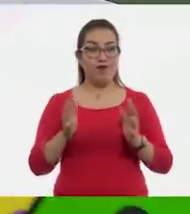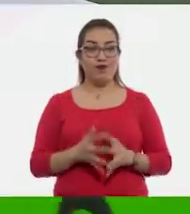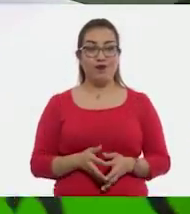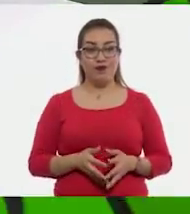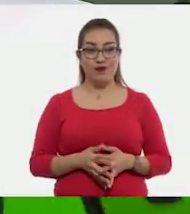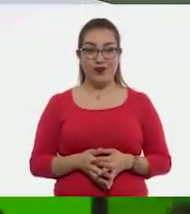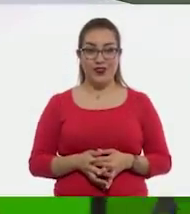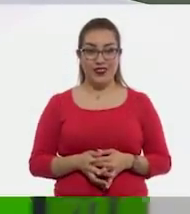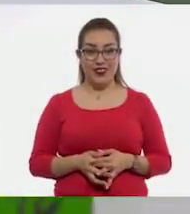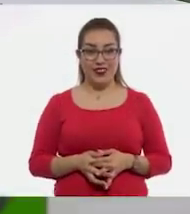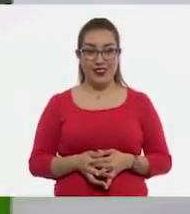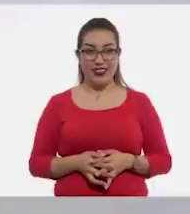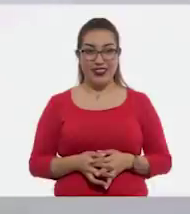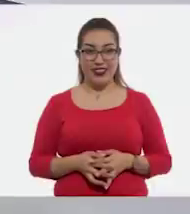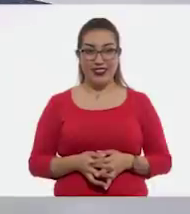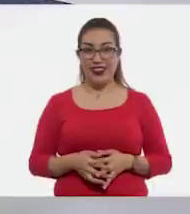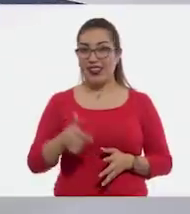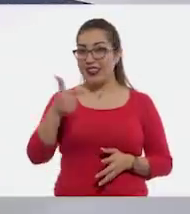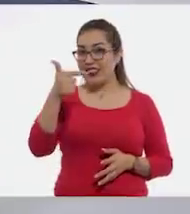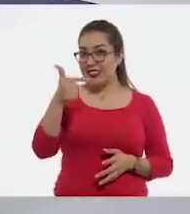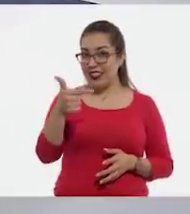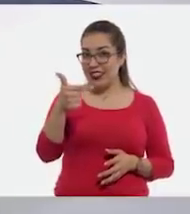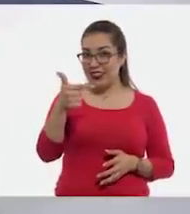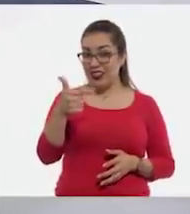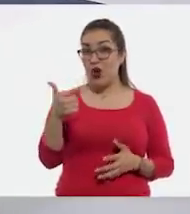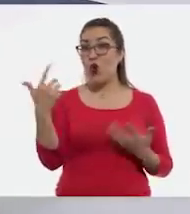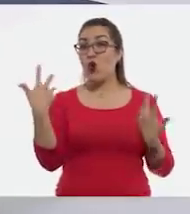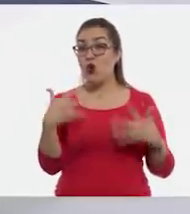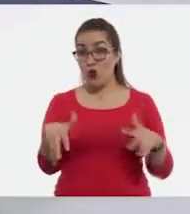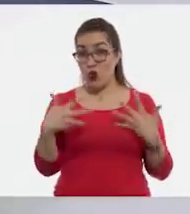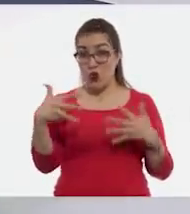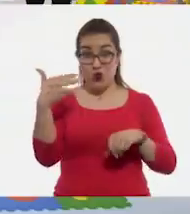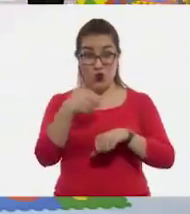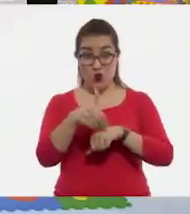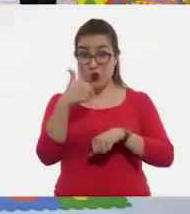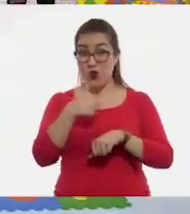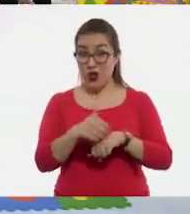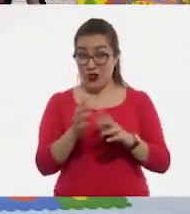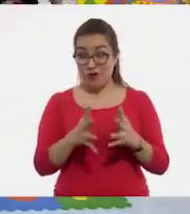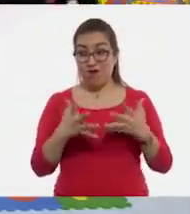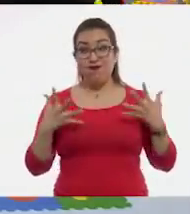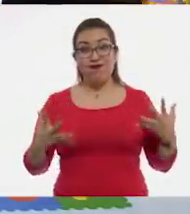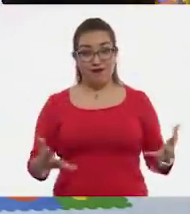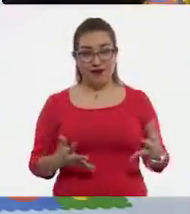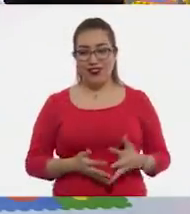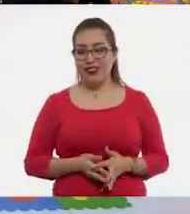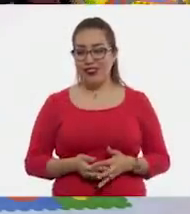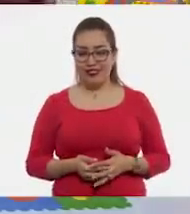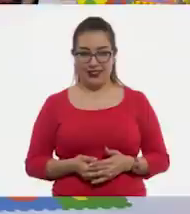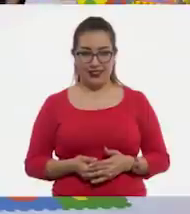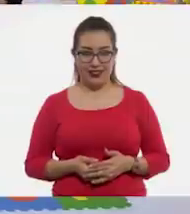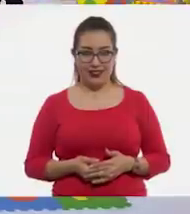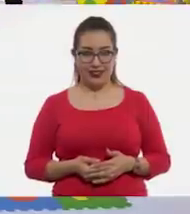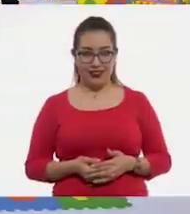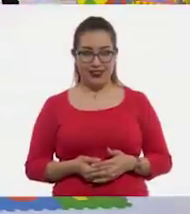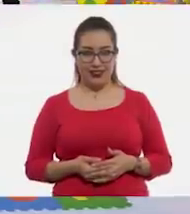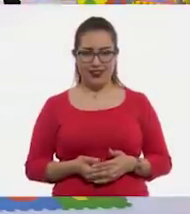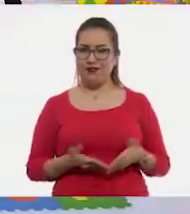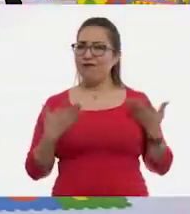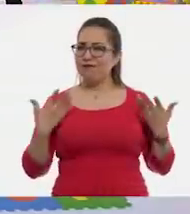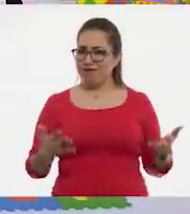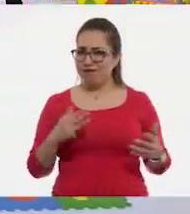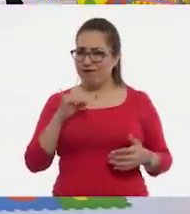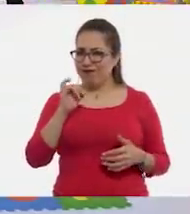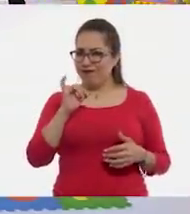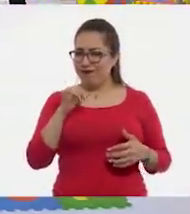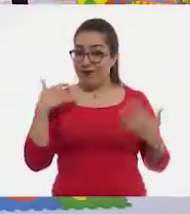¿Qué dicen? ¡7! ¡Qué gran tiro! ¡Qué barbaridad! ¡Muy bien! Ahora sí, esto ya